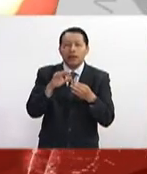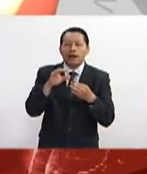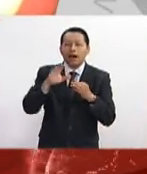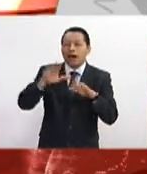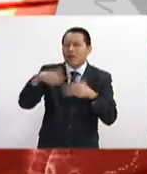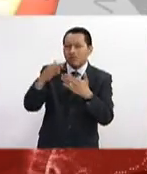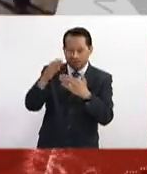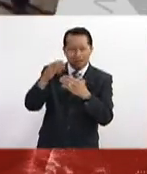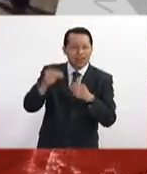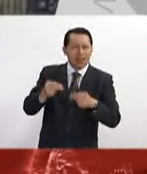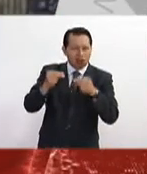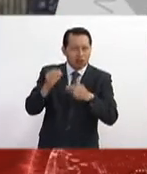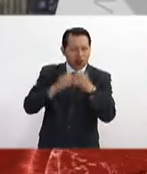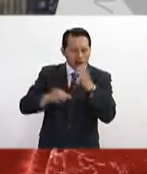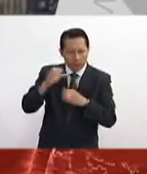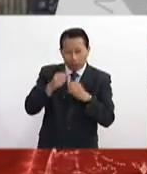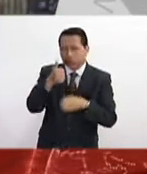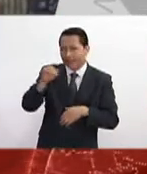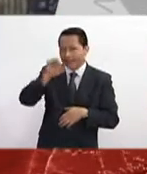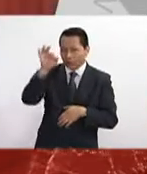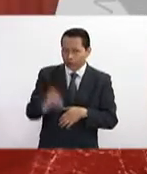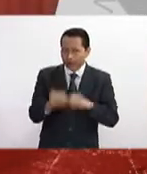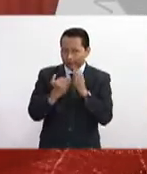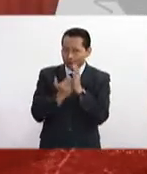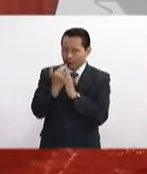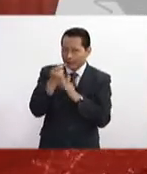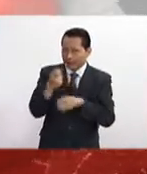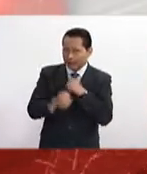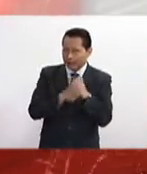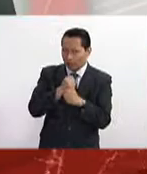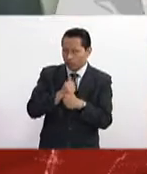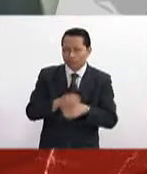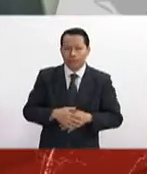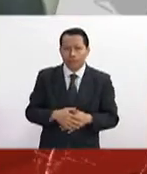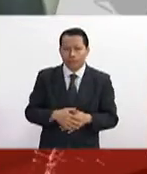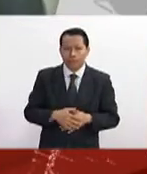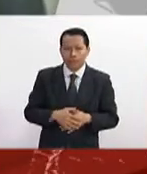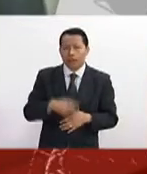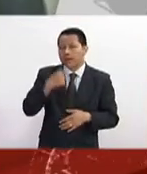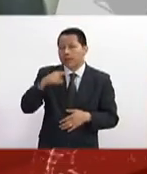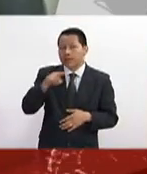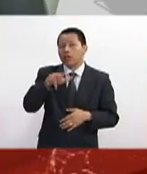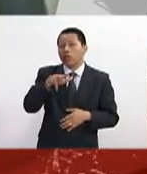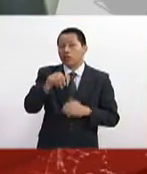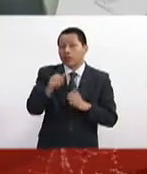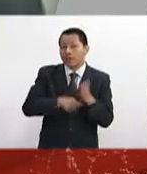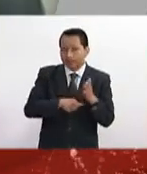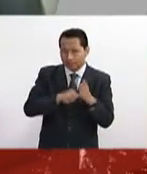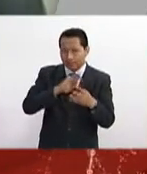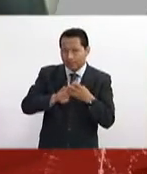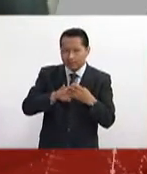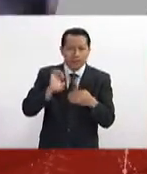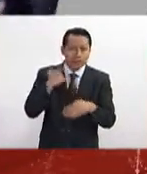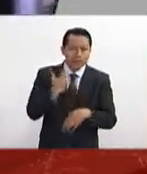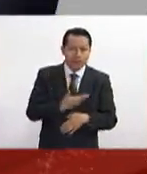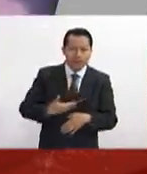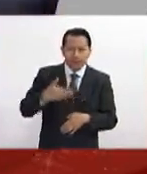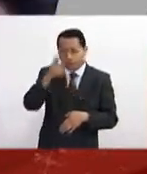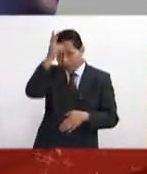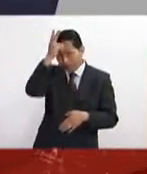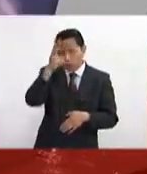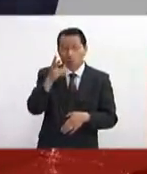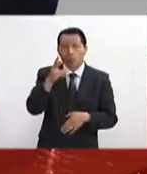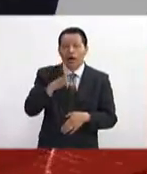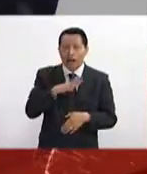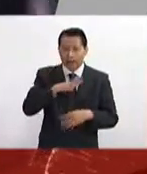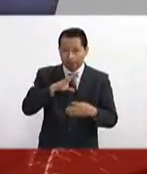exterior aumentó casi 6% en el primer semestre de este año. Condenan a 18 meses de prisión al expresidente de Perú,